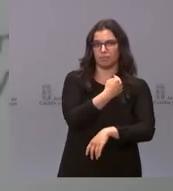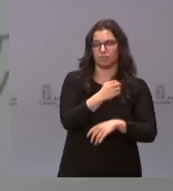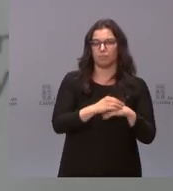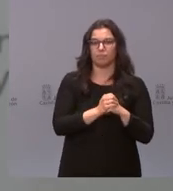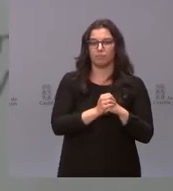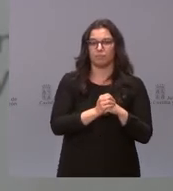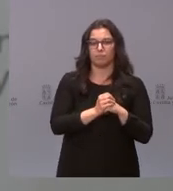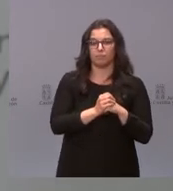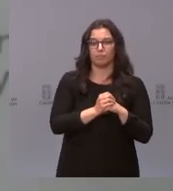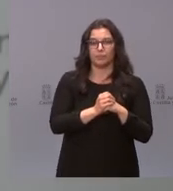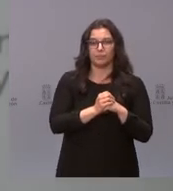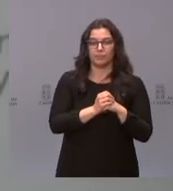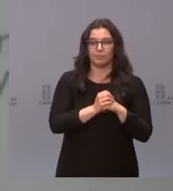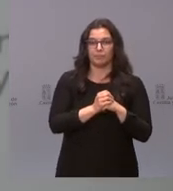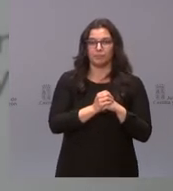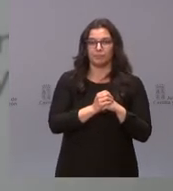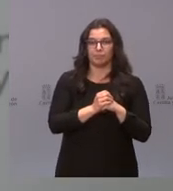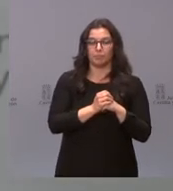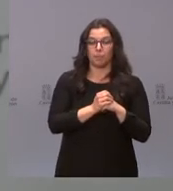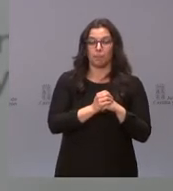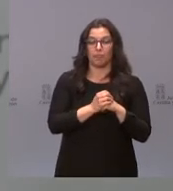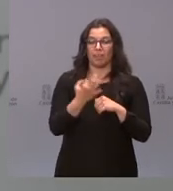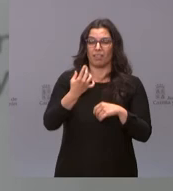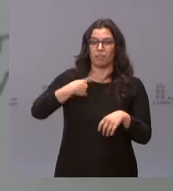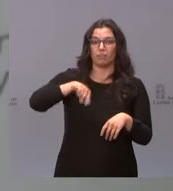tenemos que y asegurar